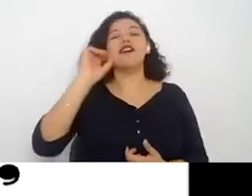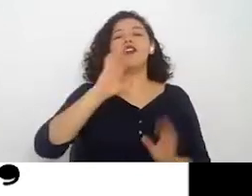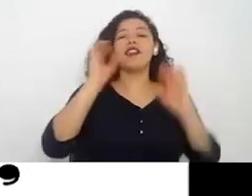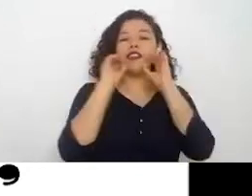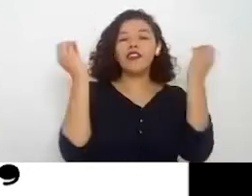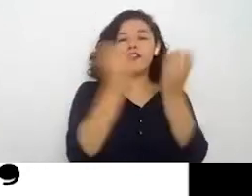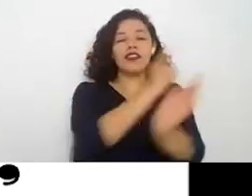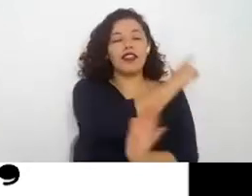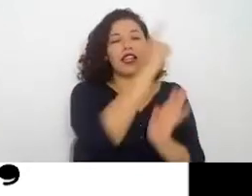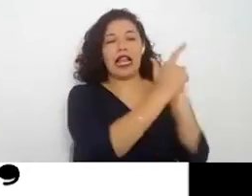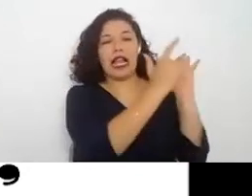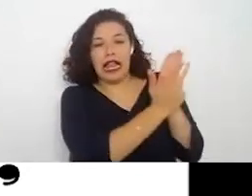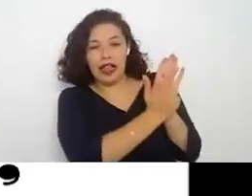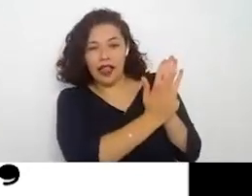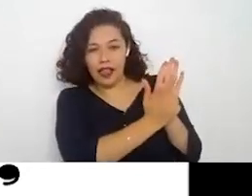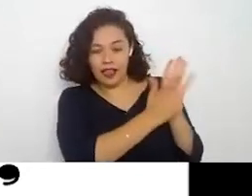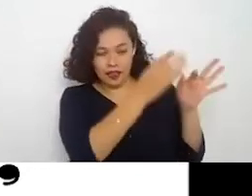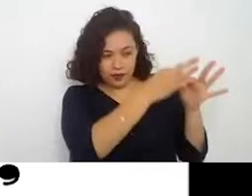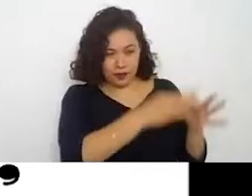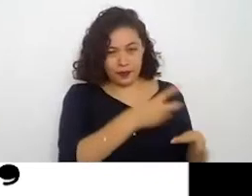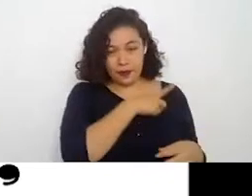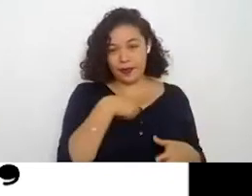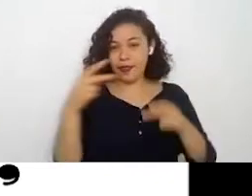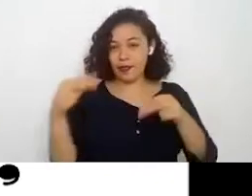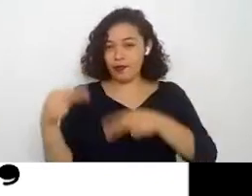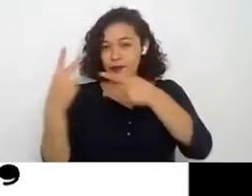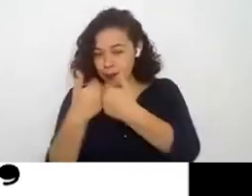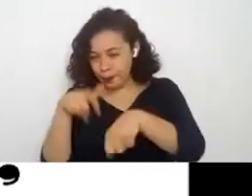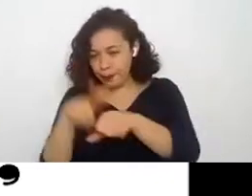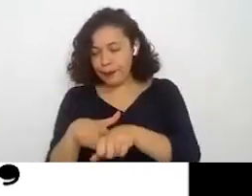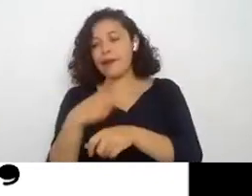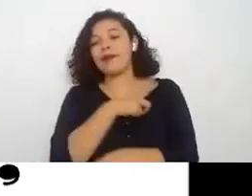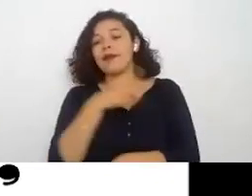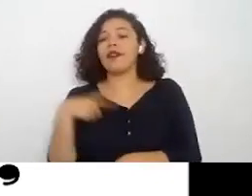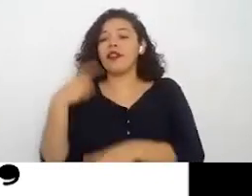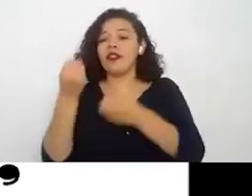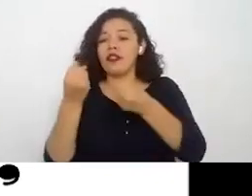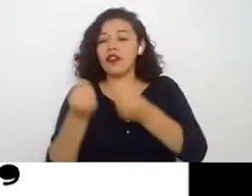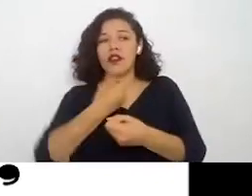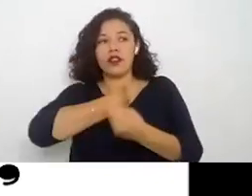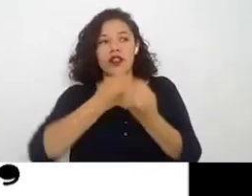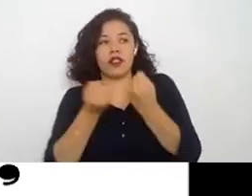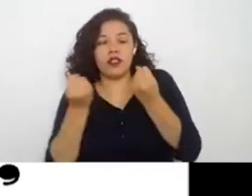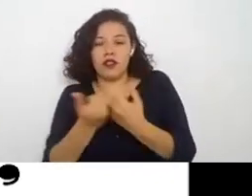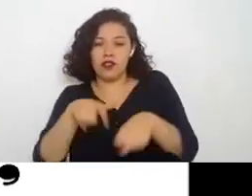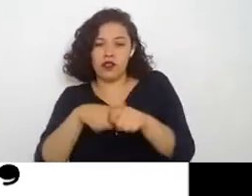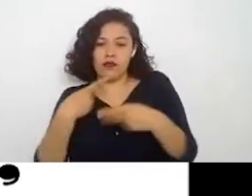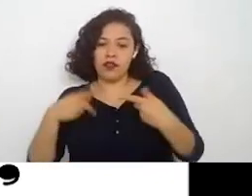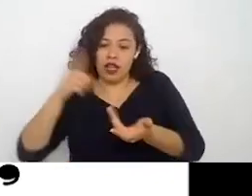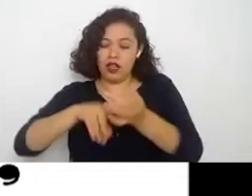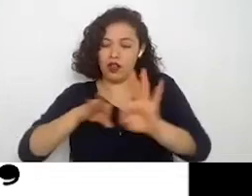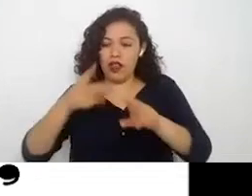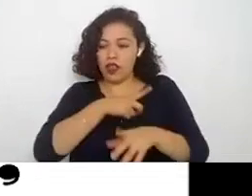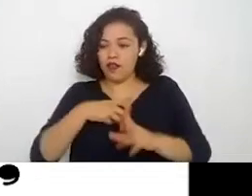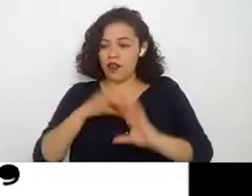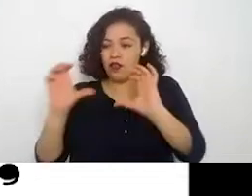negocio social. Necesitan asegurar que pueden cumplir la seguridad social de sus trabajadores, porque la